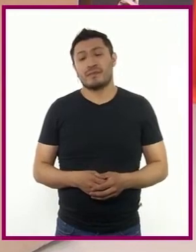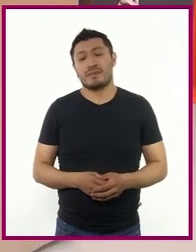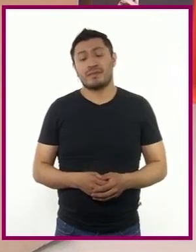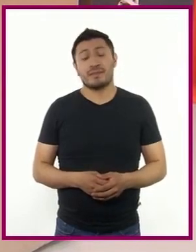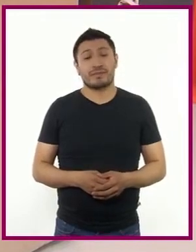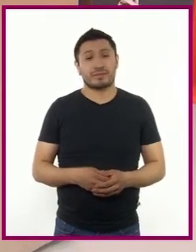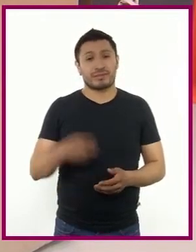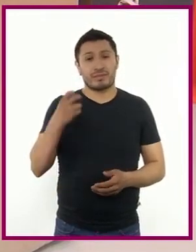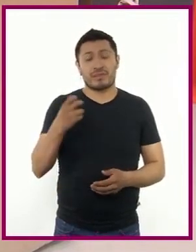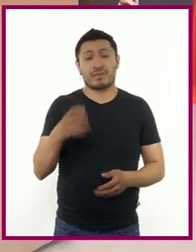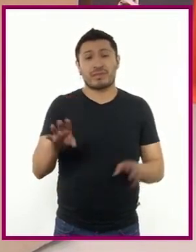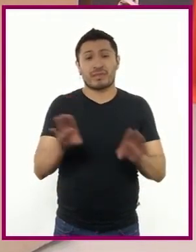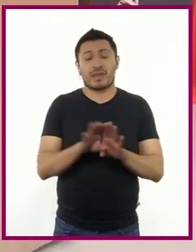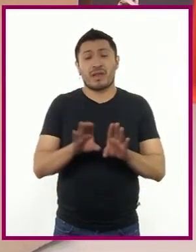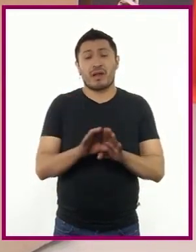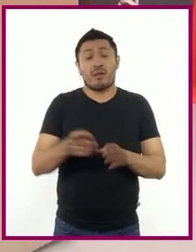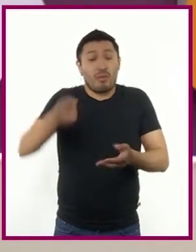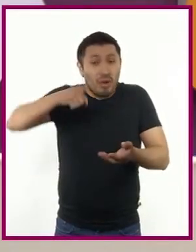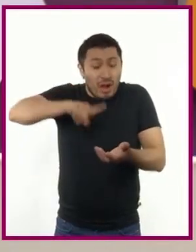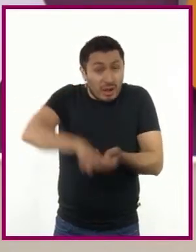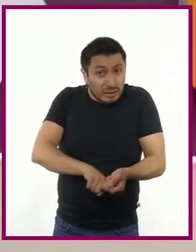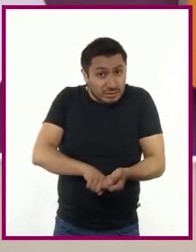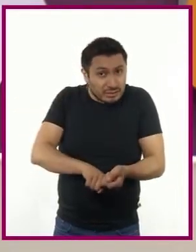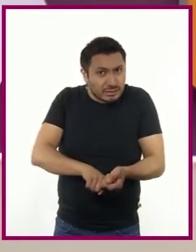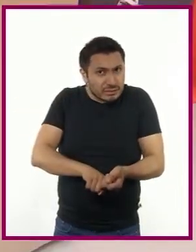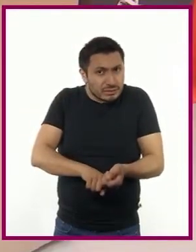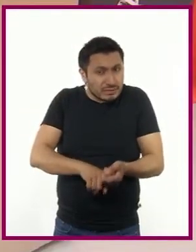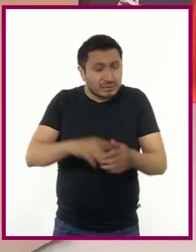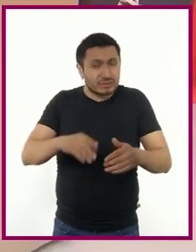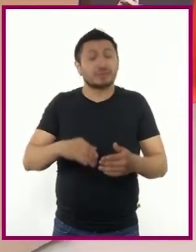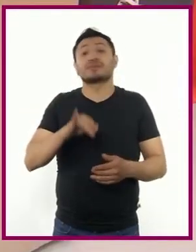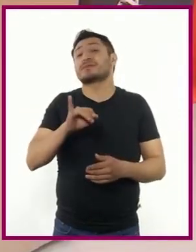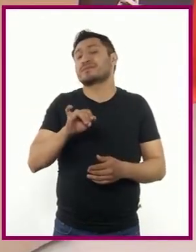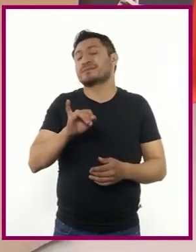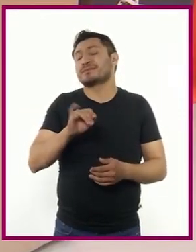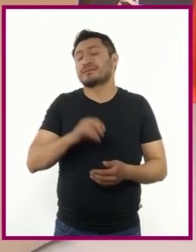¿Es un órgano interno? Sí.